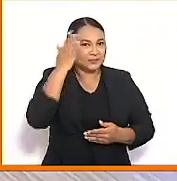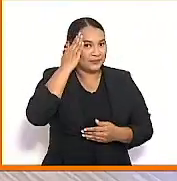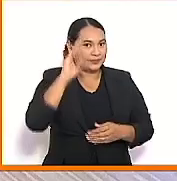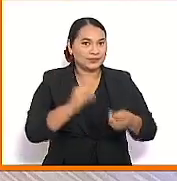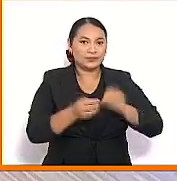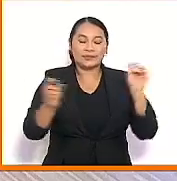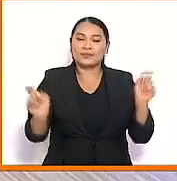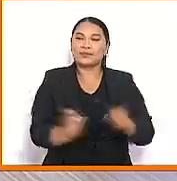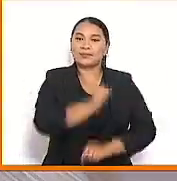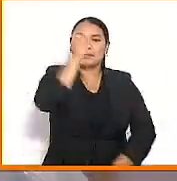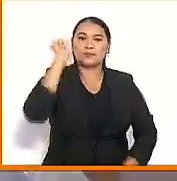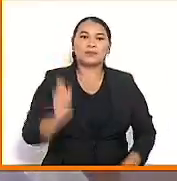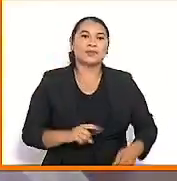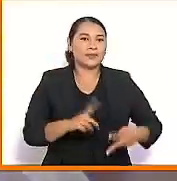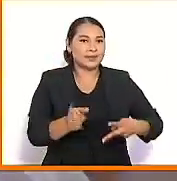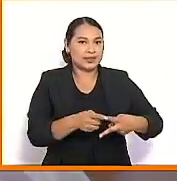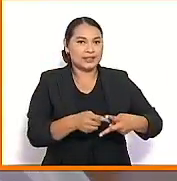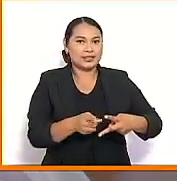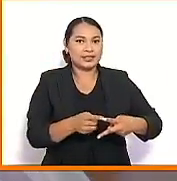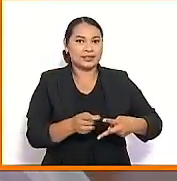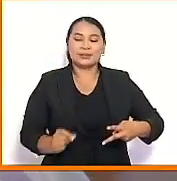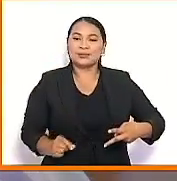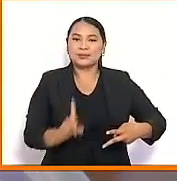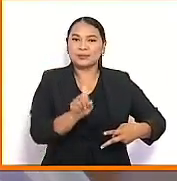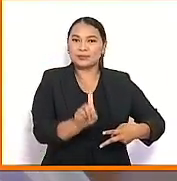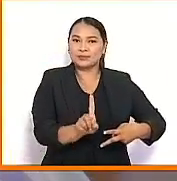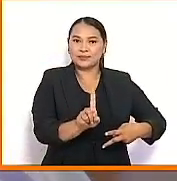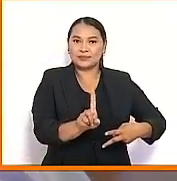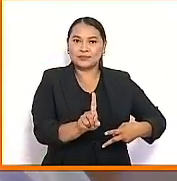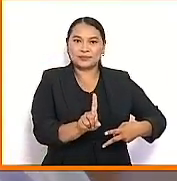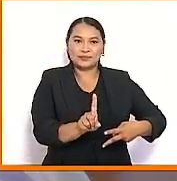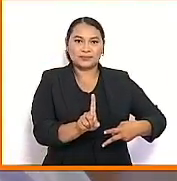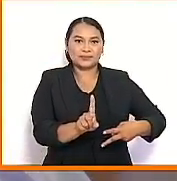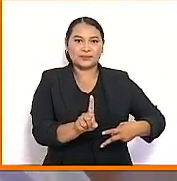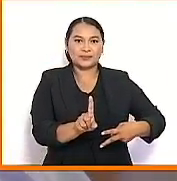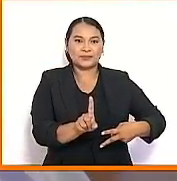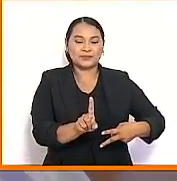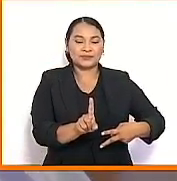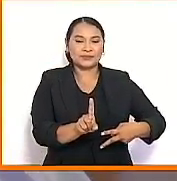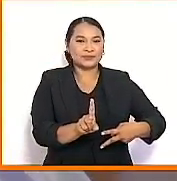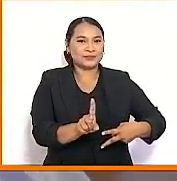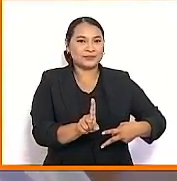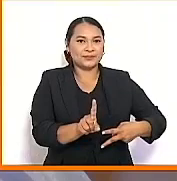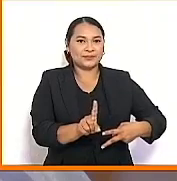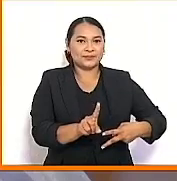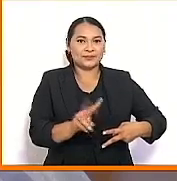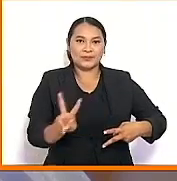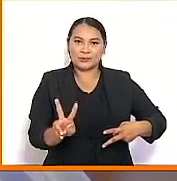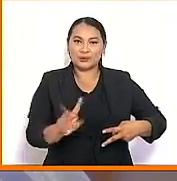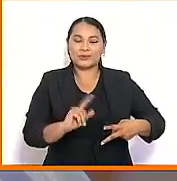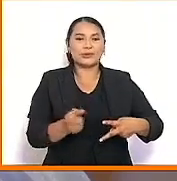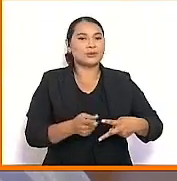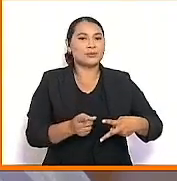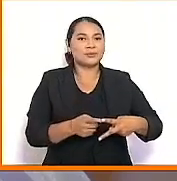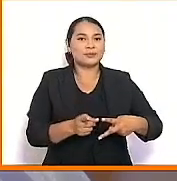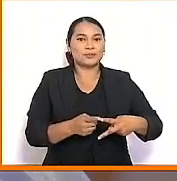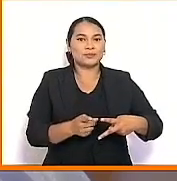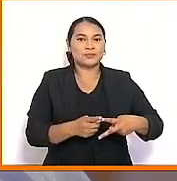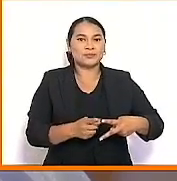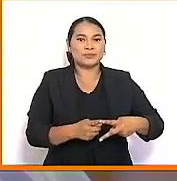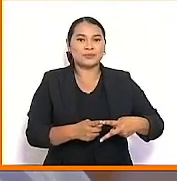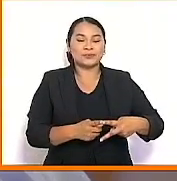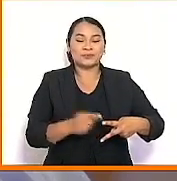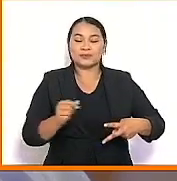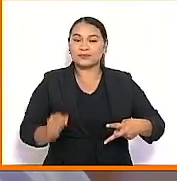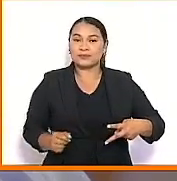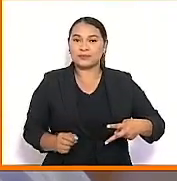primer dígito de tu primer número ganador y este es el 1. Segundo dígito. Este es el 2. Primer número favorecido